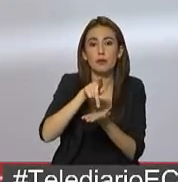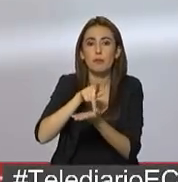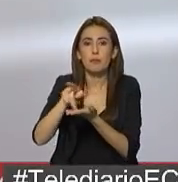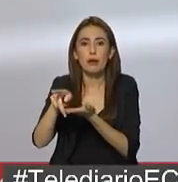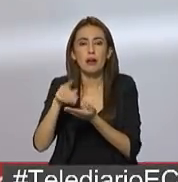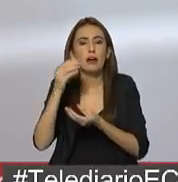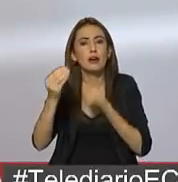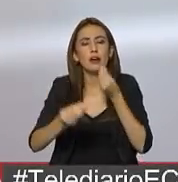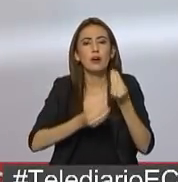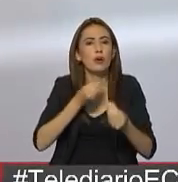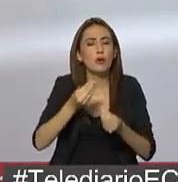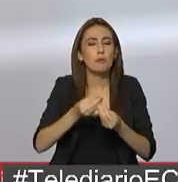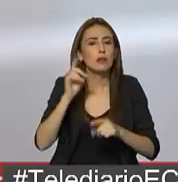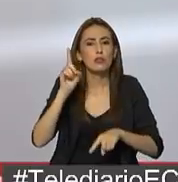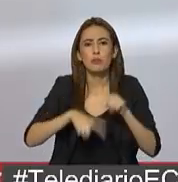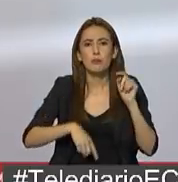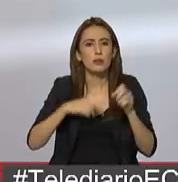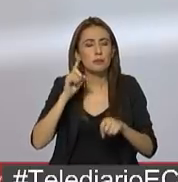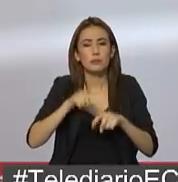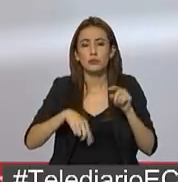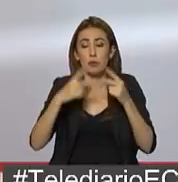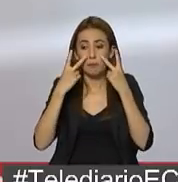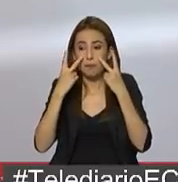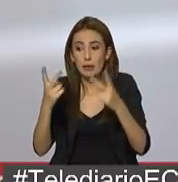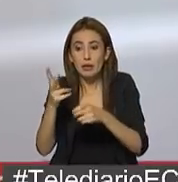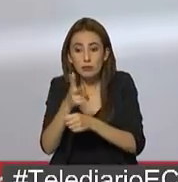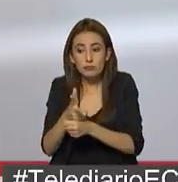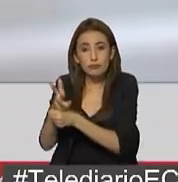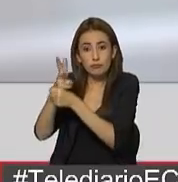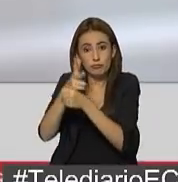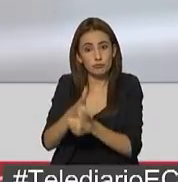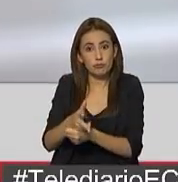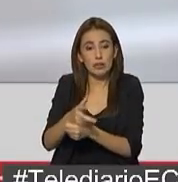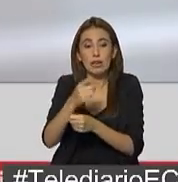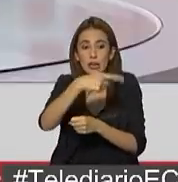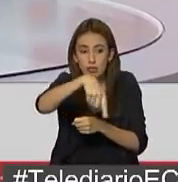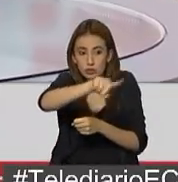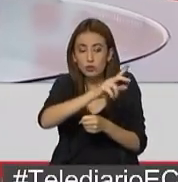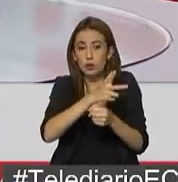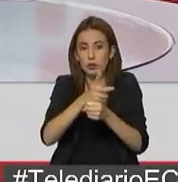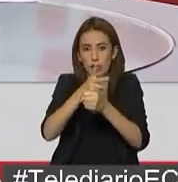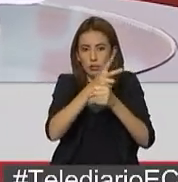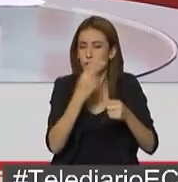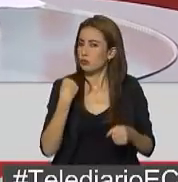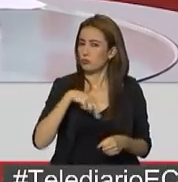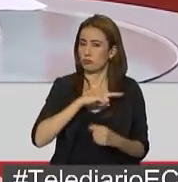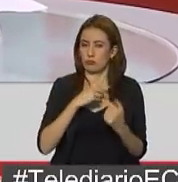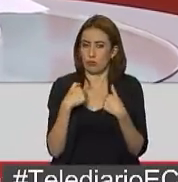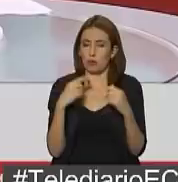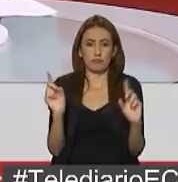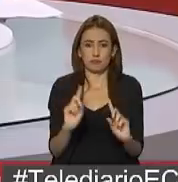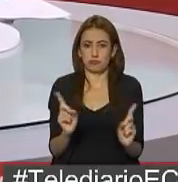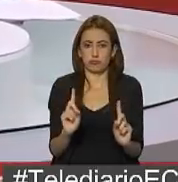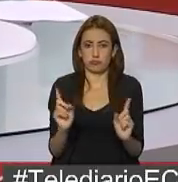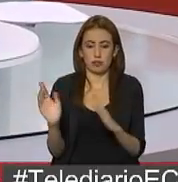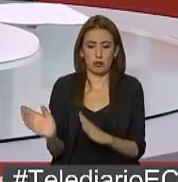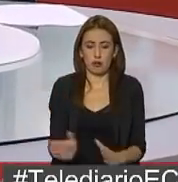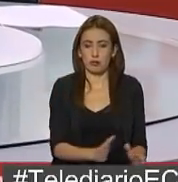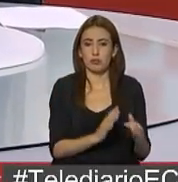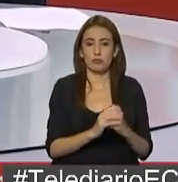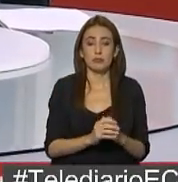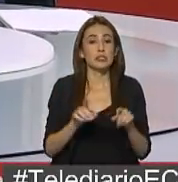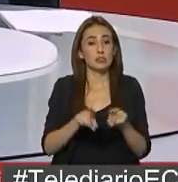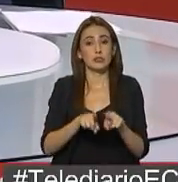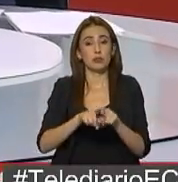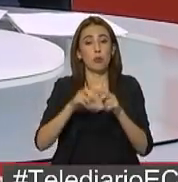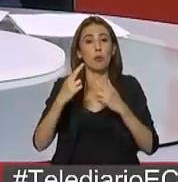en el radar no lo podemos ver. Para eso son los radares primarios. No es mi competencia esa. El radar ¿es competencia de Fuerzas